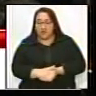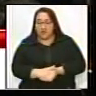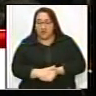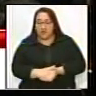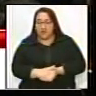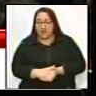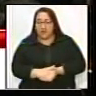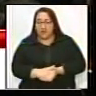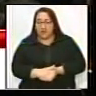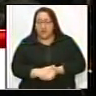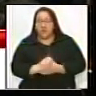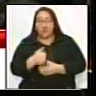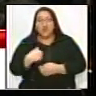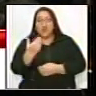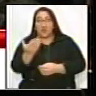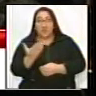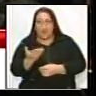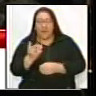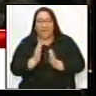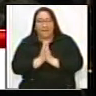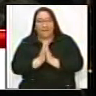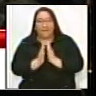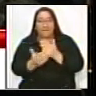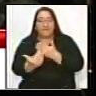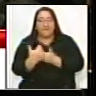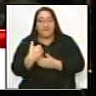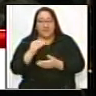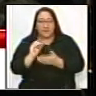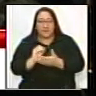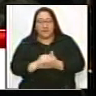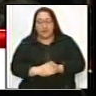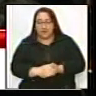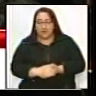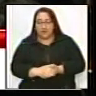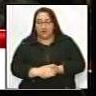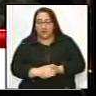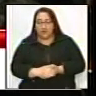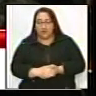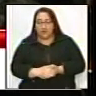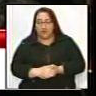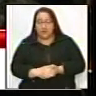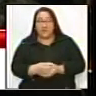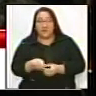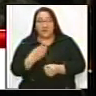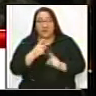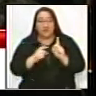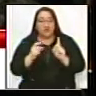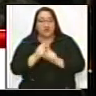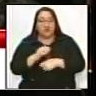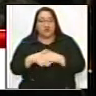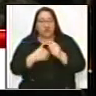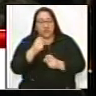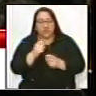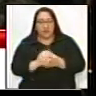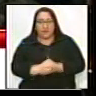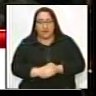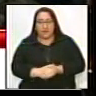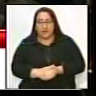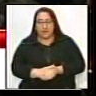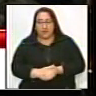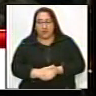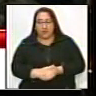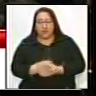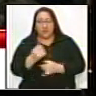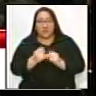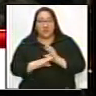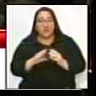Y sí, le voy a pedir por favor a Diego que ingrese un poco más, para que nos pueda dirigir unas palabras a todo el público. Vamos a